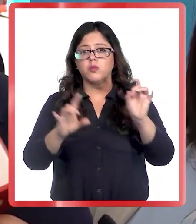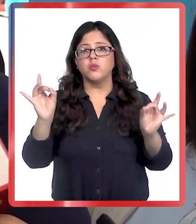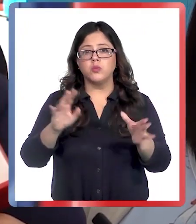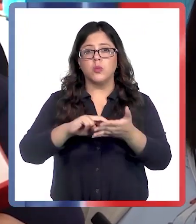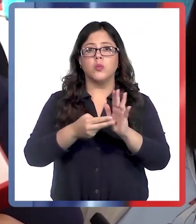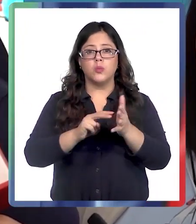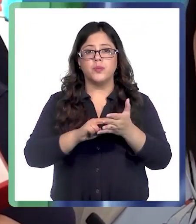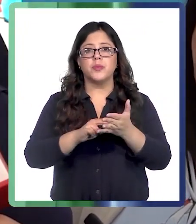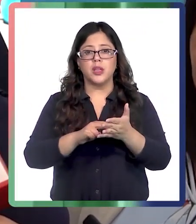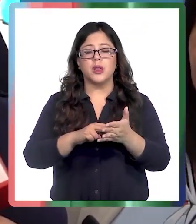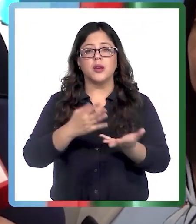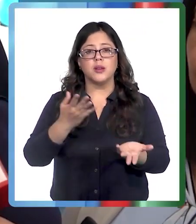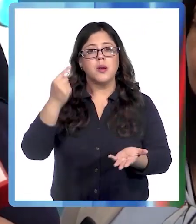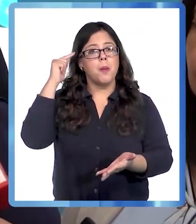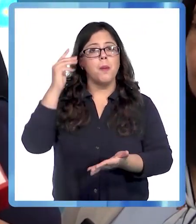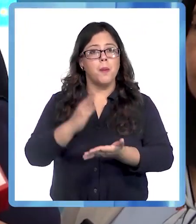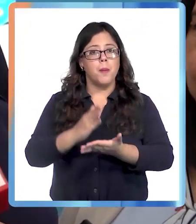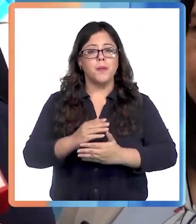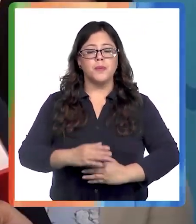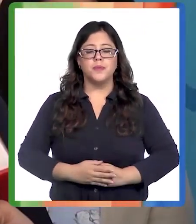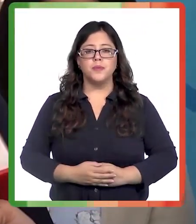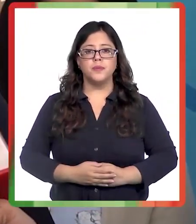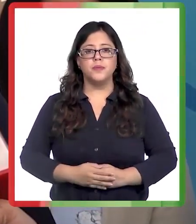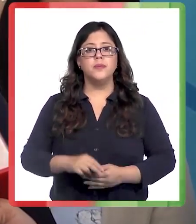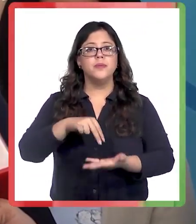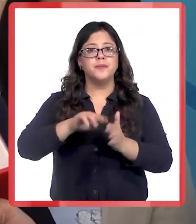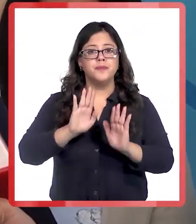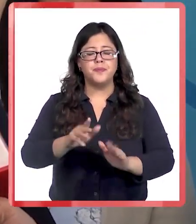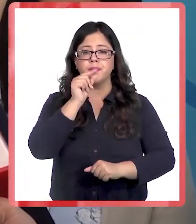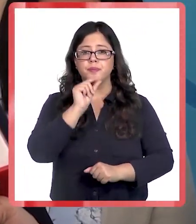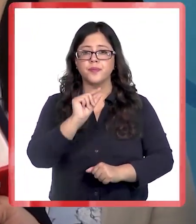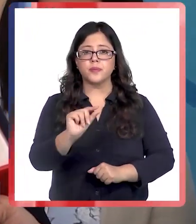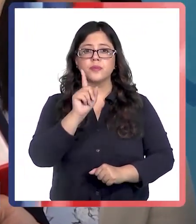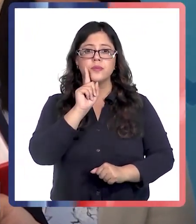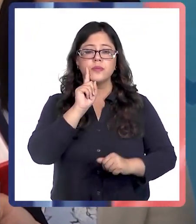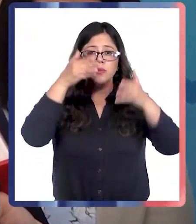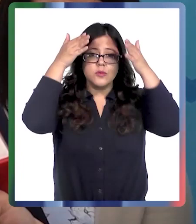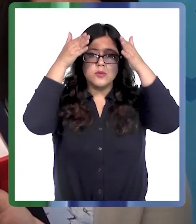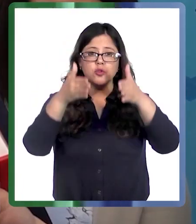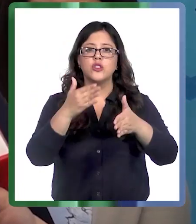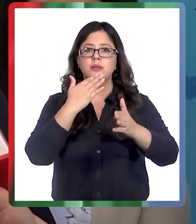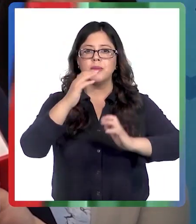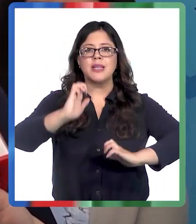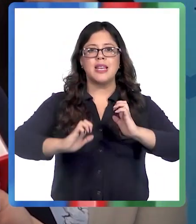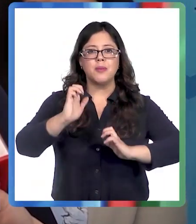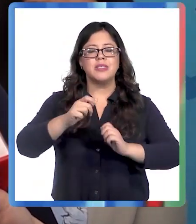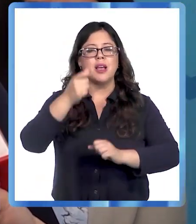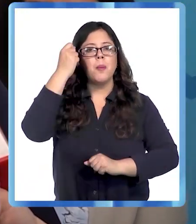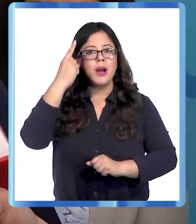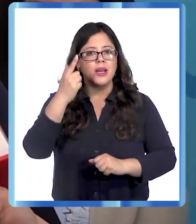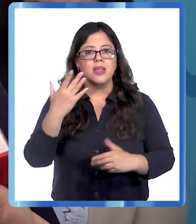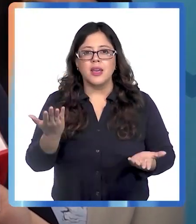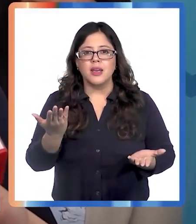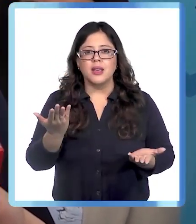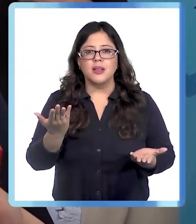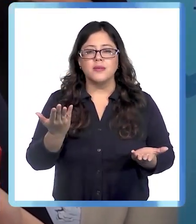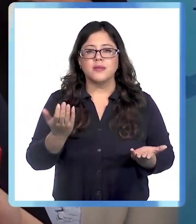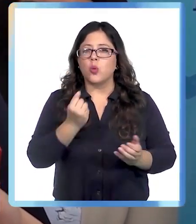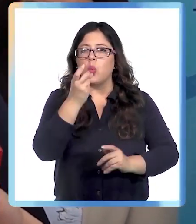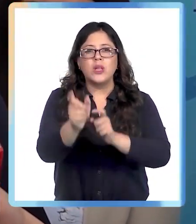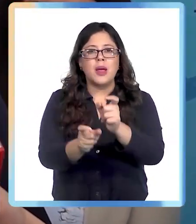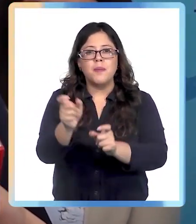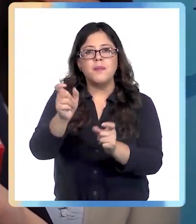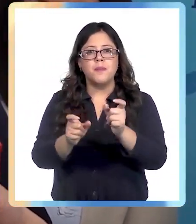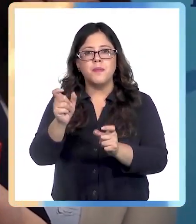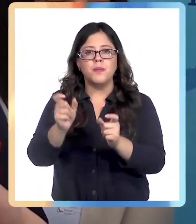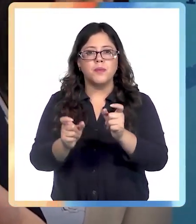que es problemático, a tomar acción en el tiempo y forma. Esperamos prontamente tener un enfoque también en empresas para saber cuántas de las